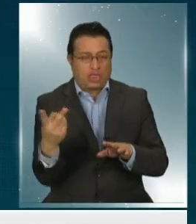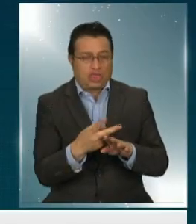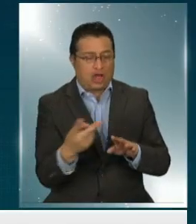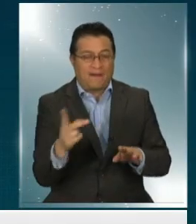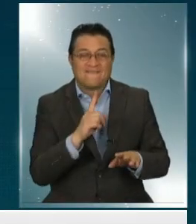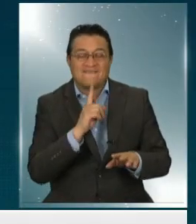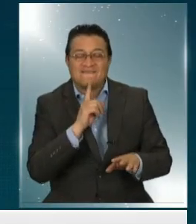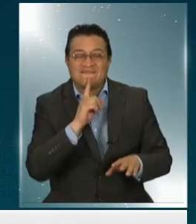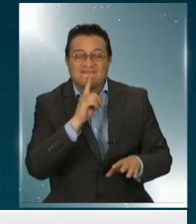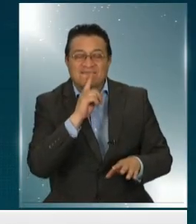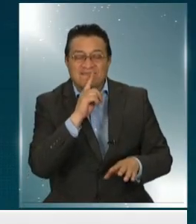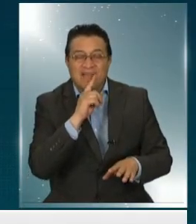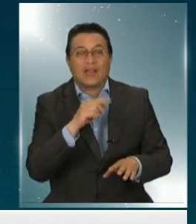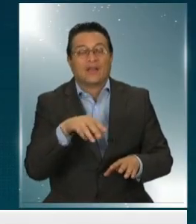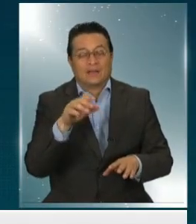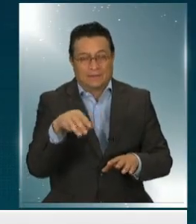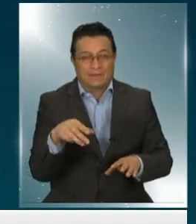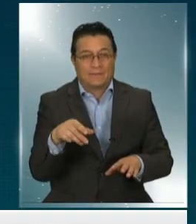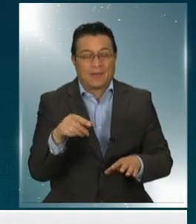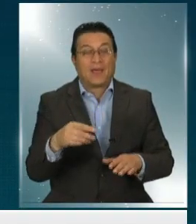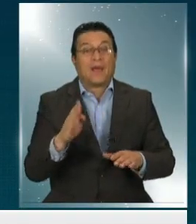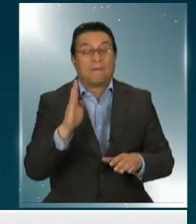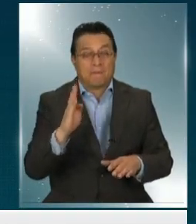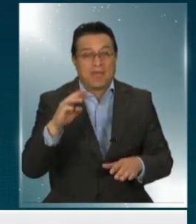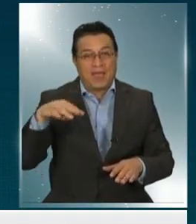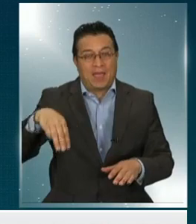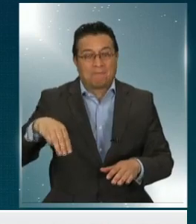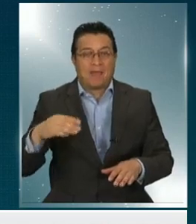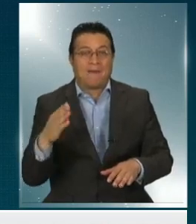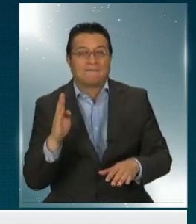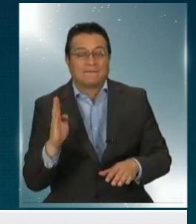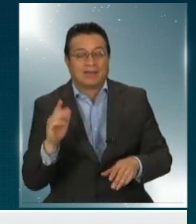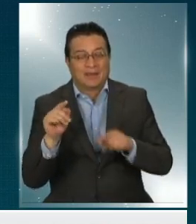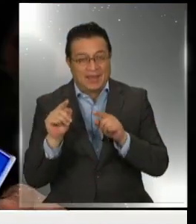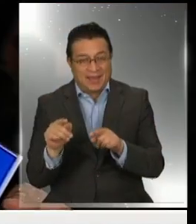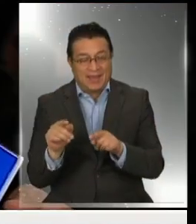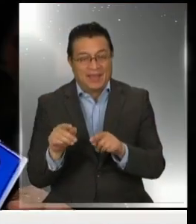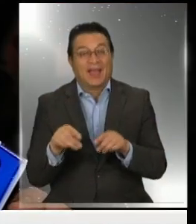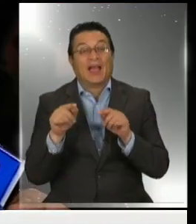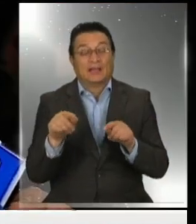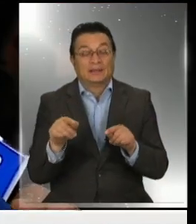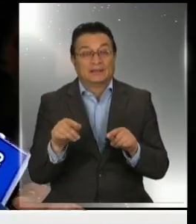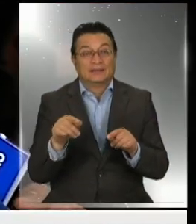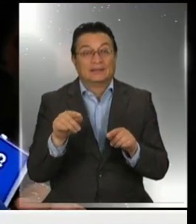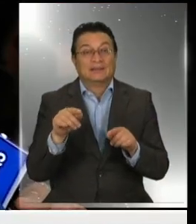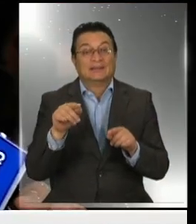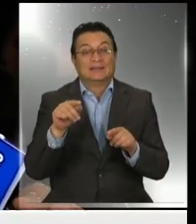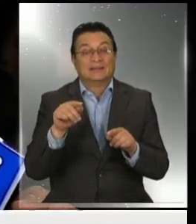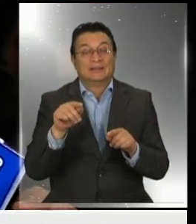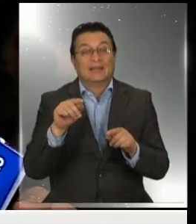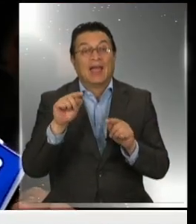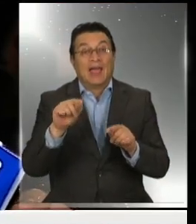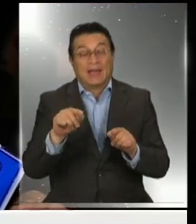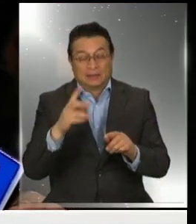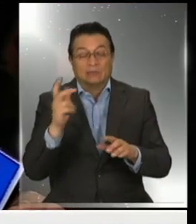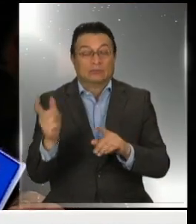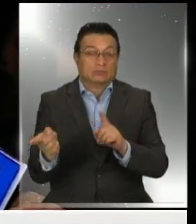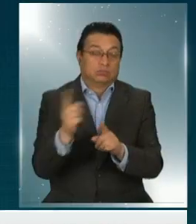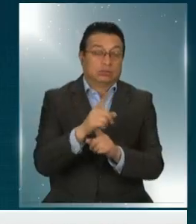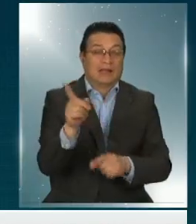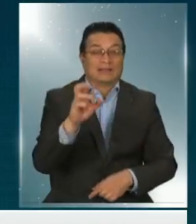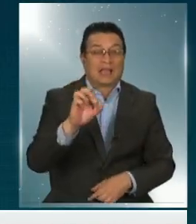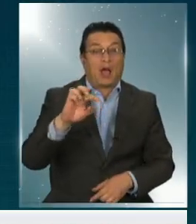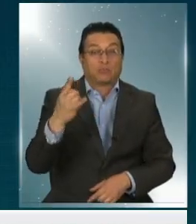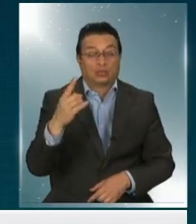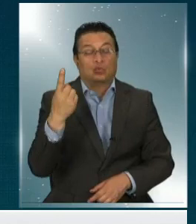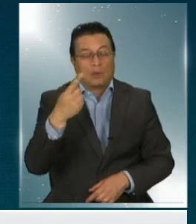gama. El segundo viene siendo un BMW. La víctima en este caso sí, efectivamente resultó herida, cual fue trasladada hasta el SAPU número 1.